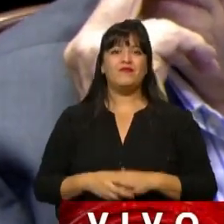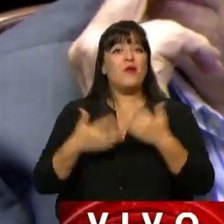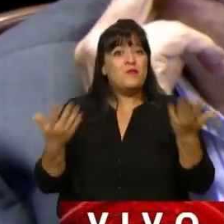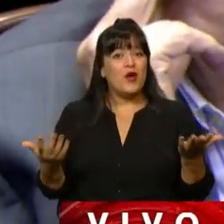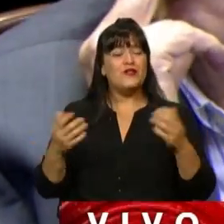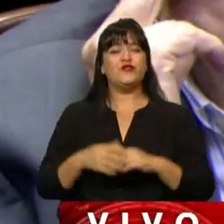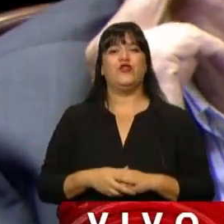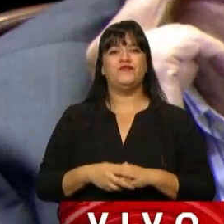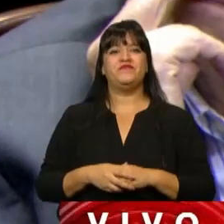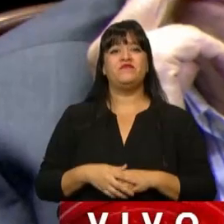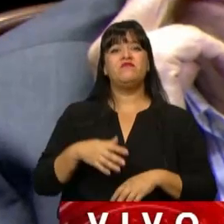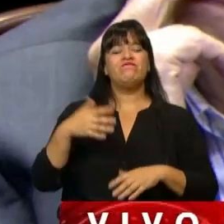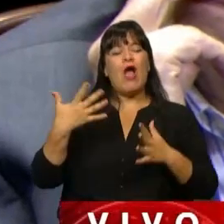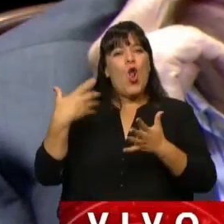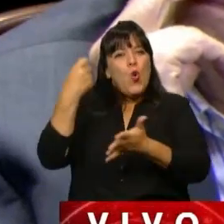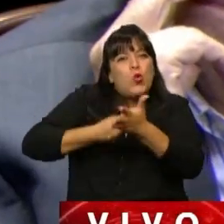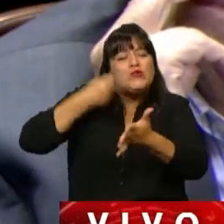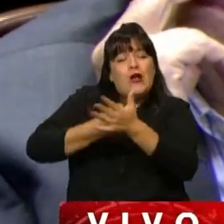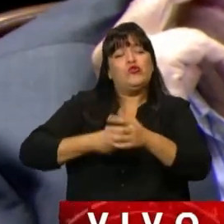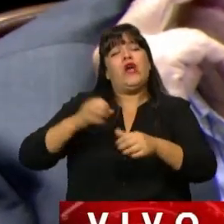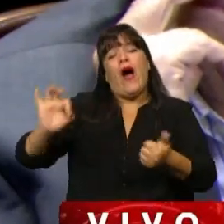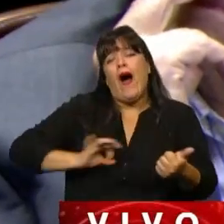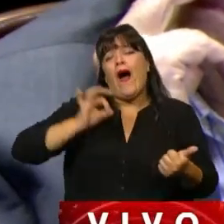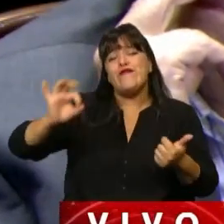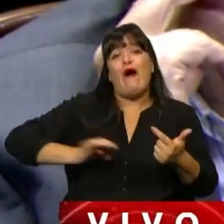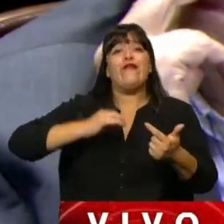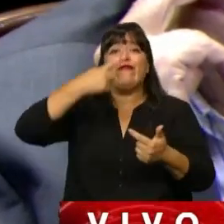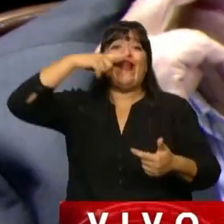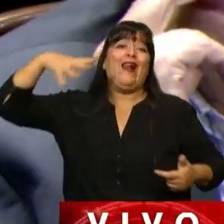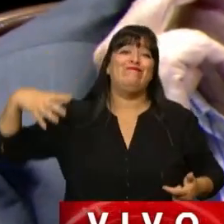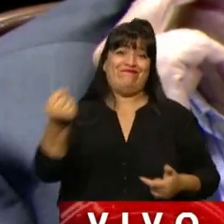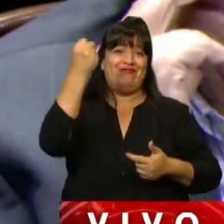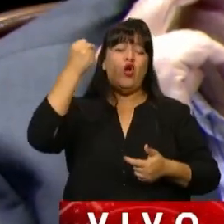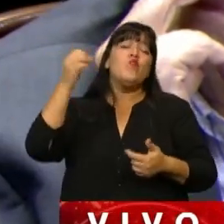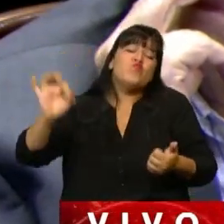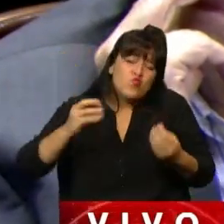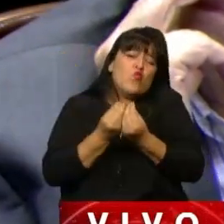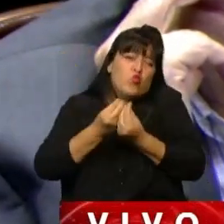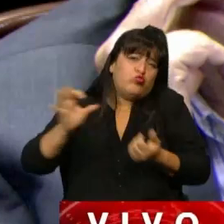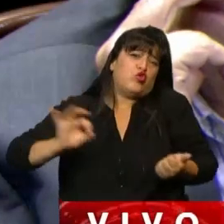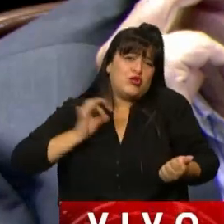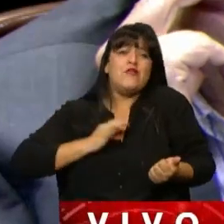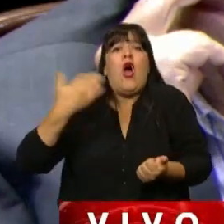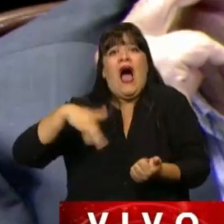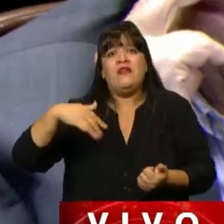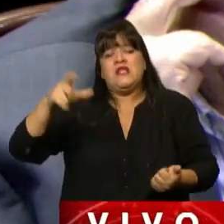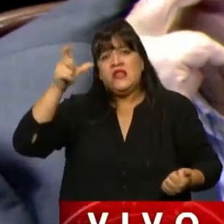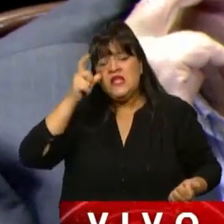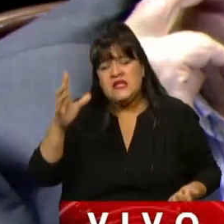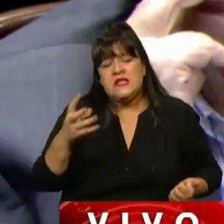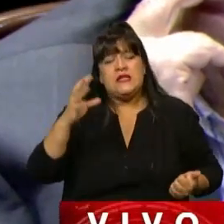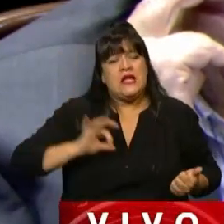Así que a veces las luchas llevan años, a veces llevan muchos años, a veces llevan décadas,